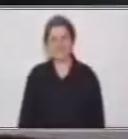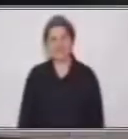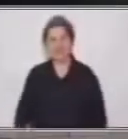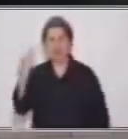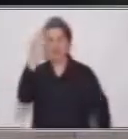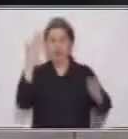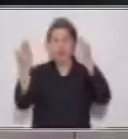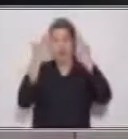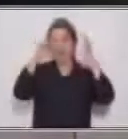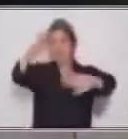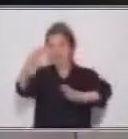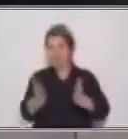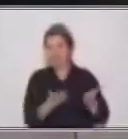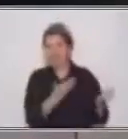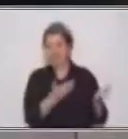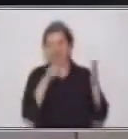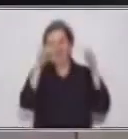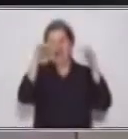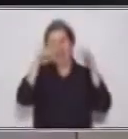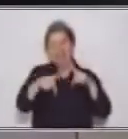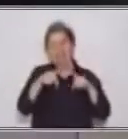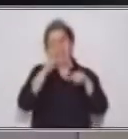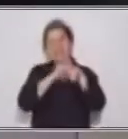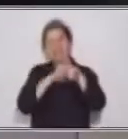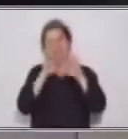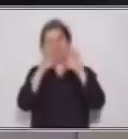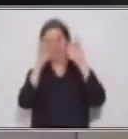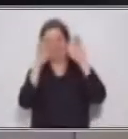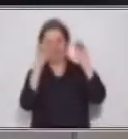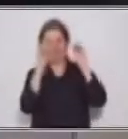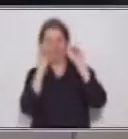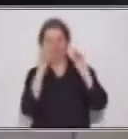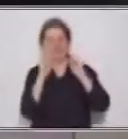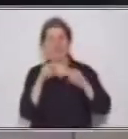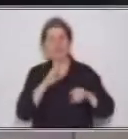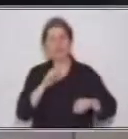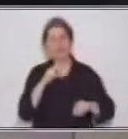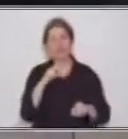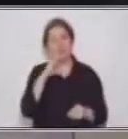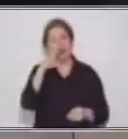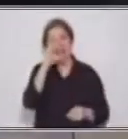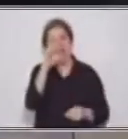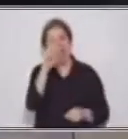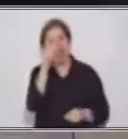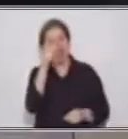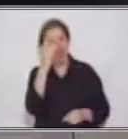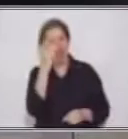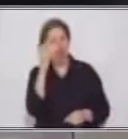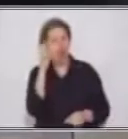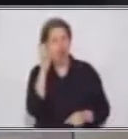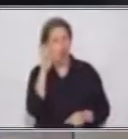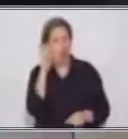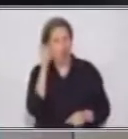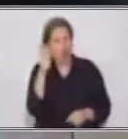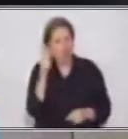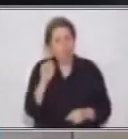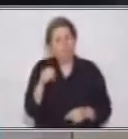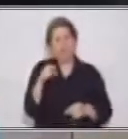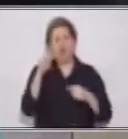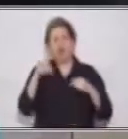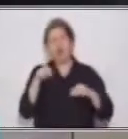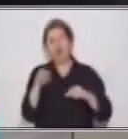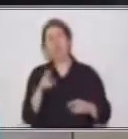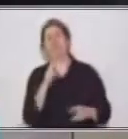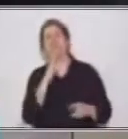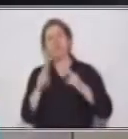Hola, bienvenidos a este espacio educativo Aprendo en Casa. Soy Claudia Artiga y en esta oportunidad desarrollaré el tema de resolución de problemas